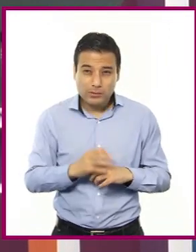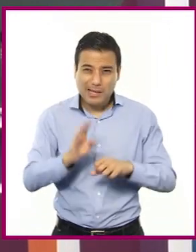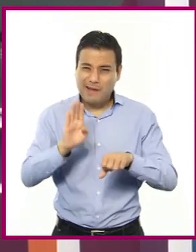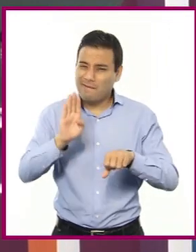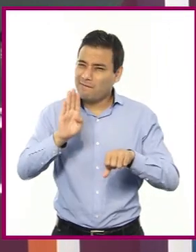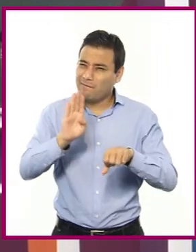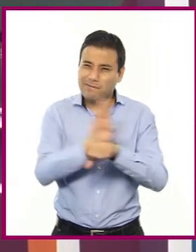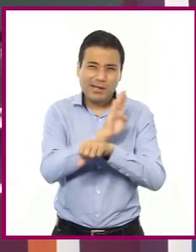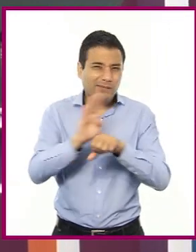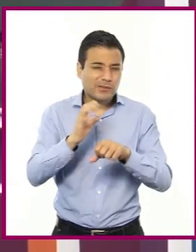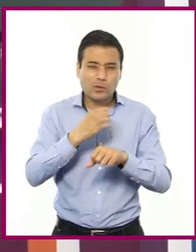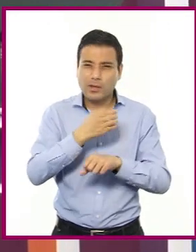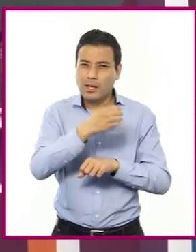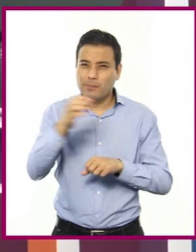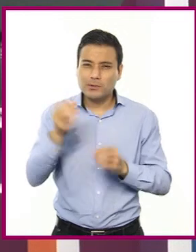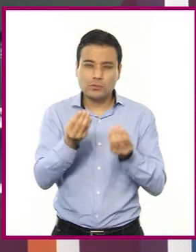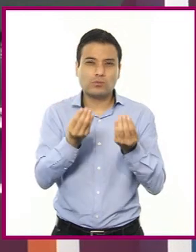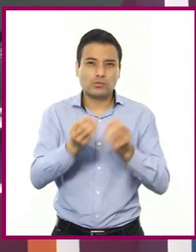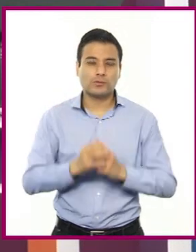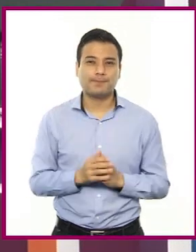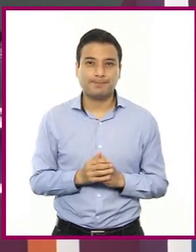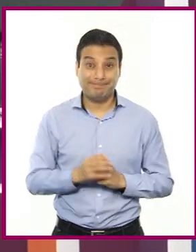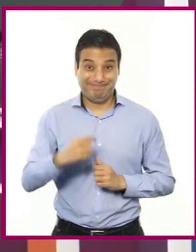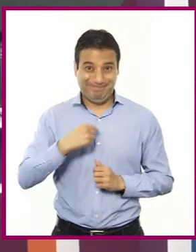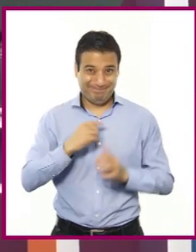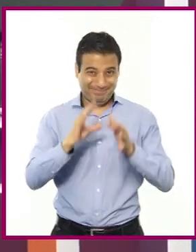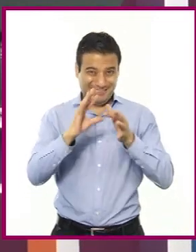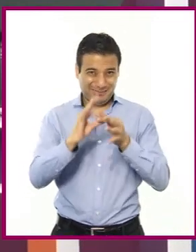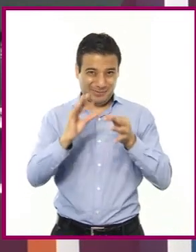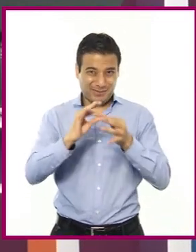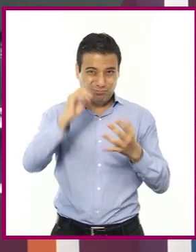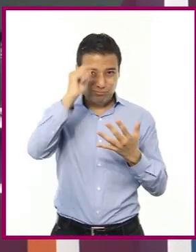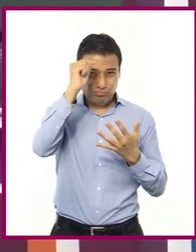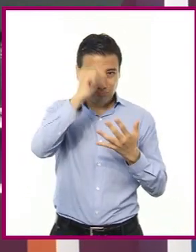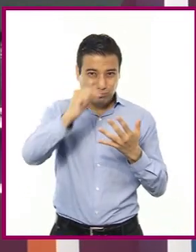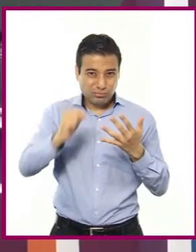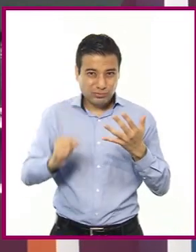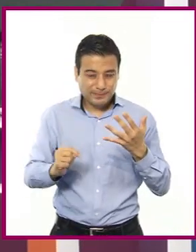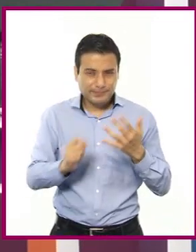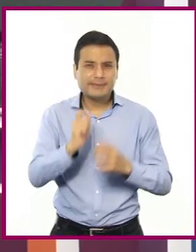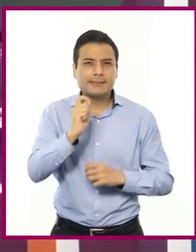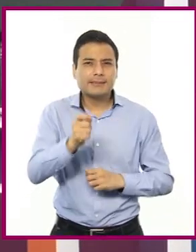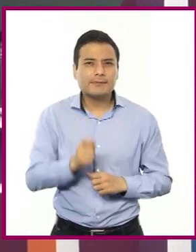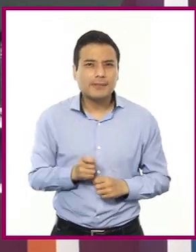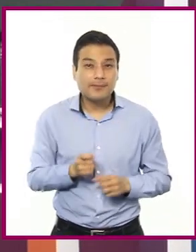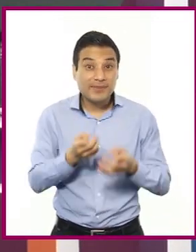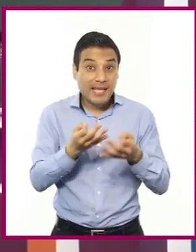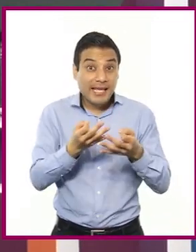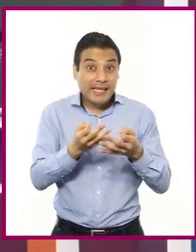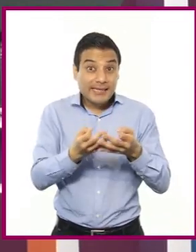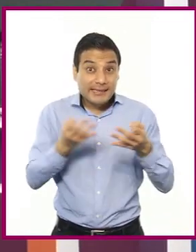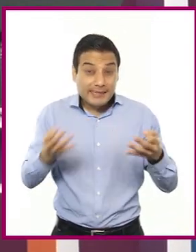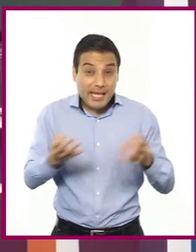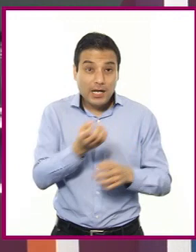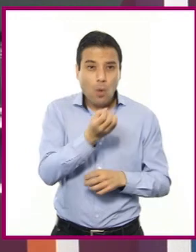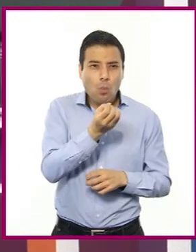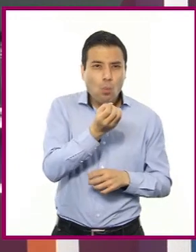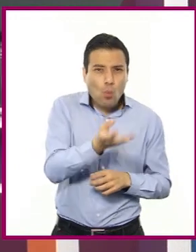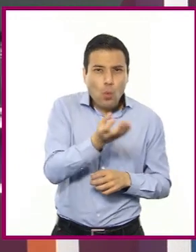a los campesinos. La información que les acabo de presentar nos muestra que el reparto agrario en los primeros